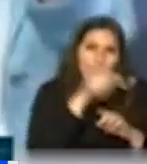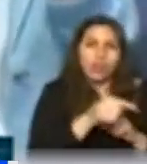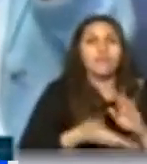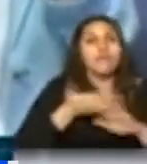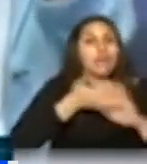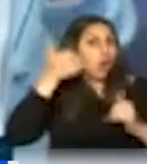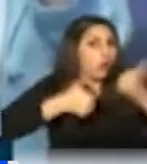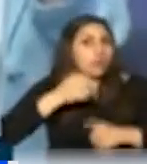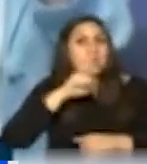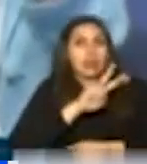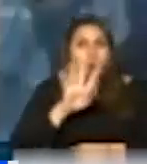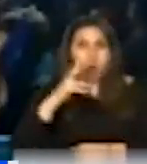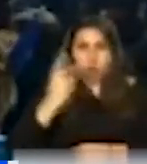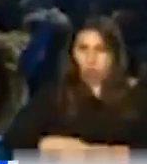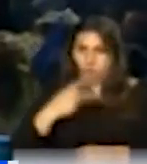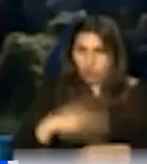24 de noviembre.